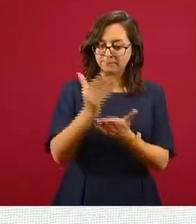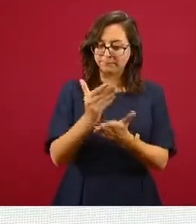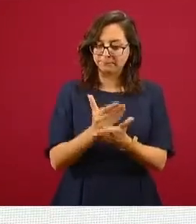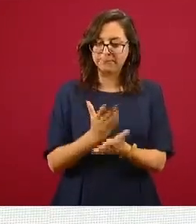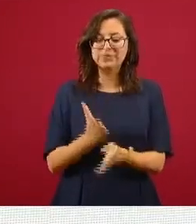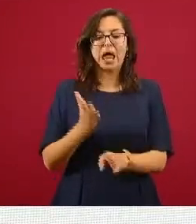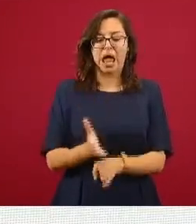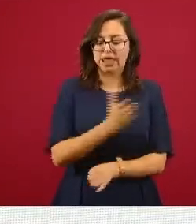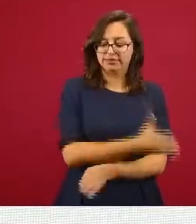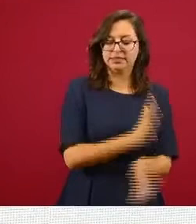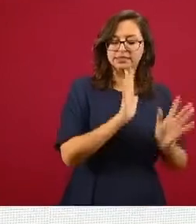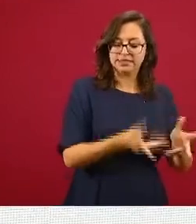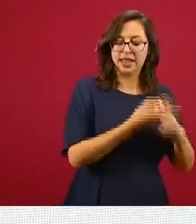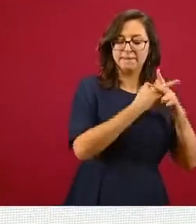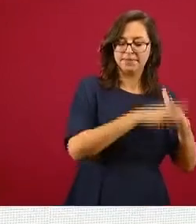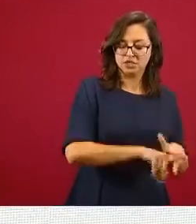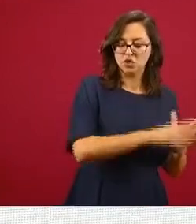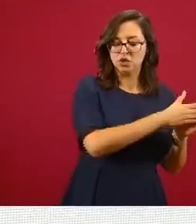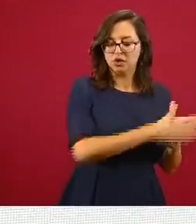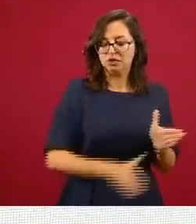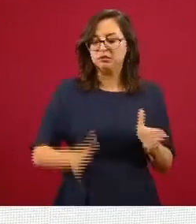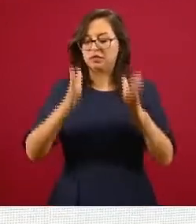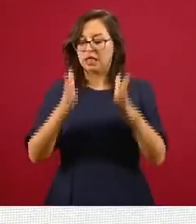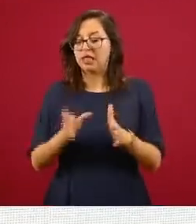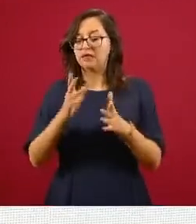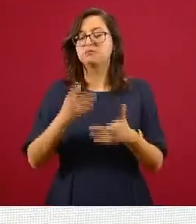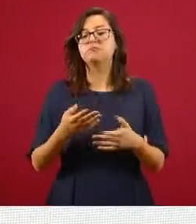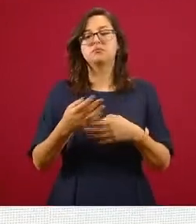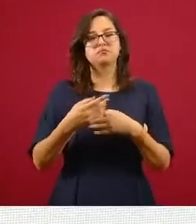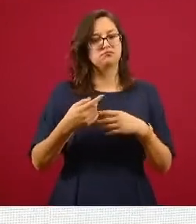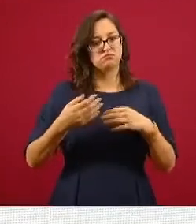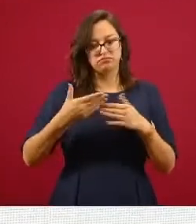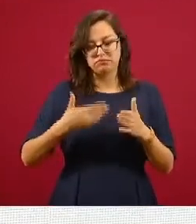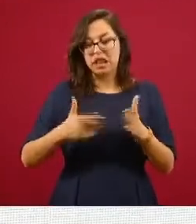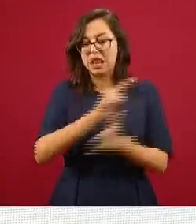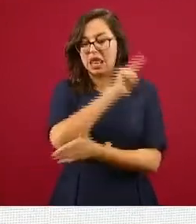iniciado, empezó la Jornada Nacional de Sana Distancia.